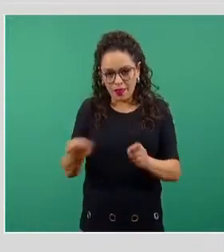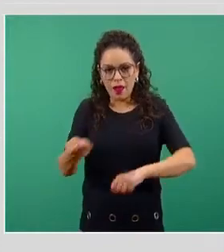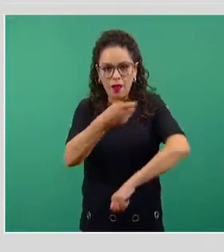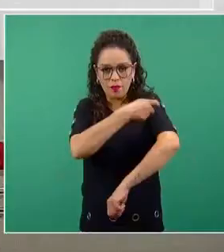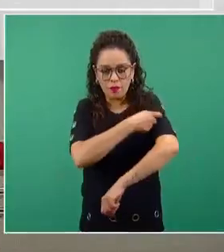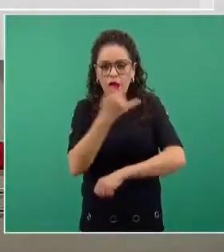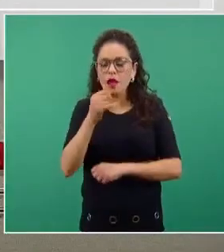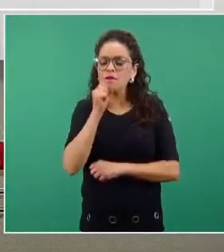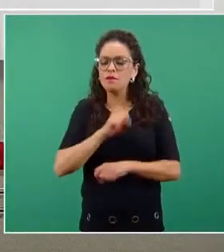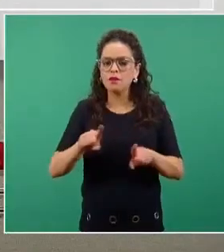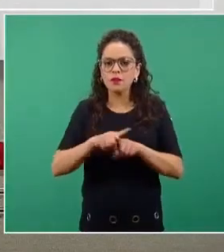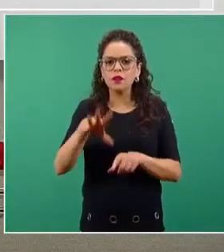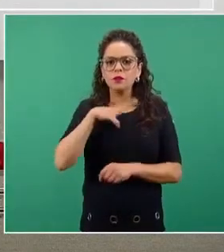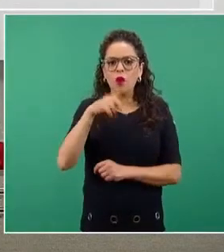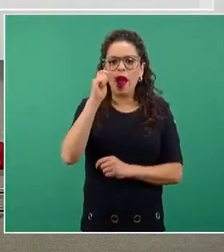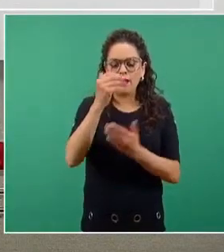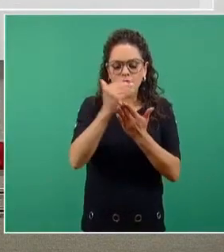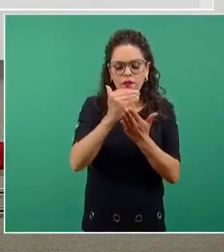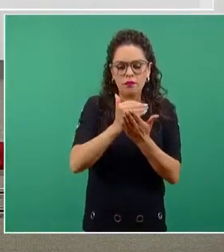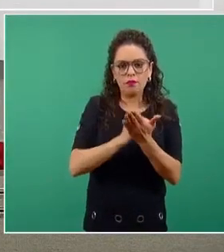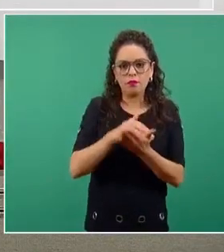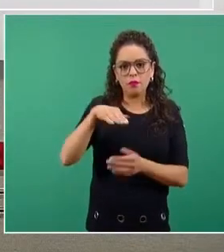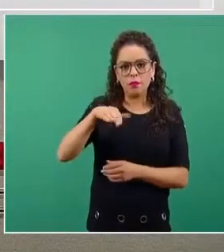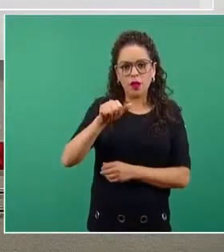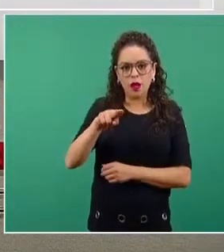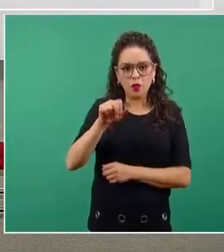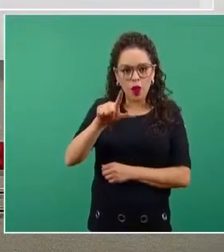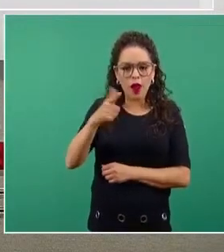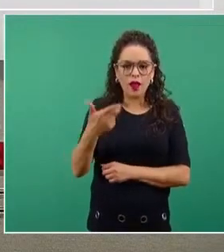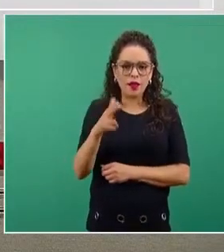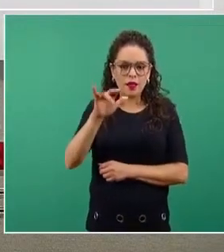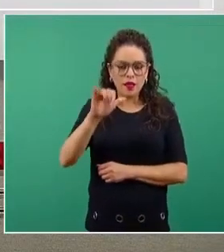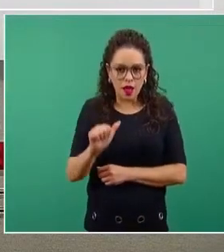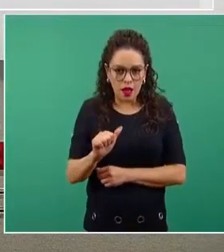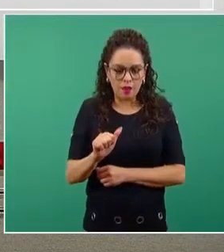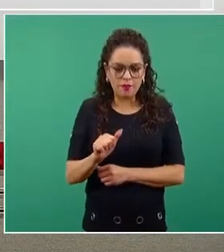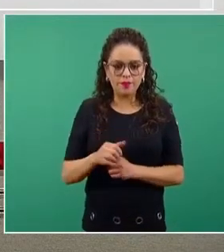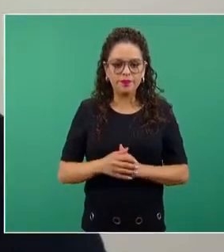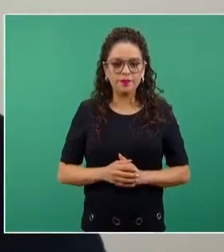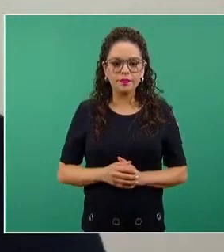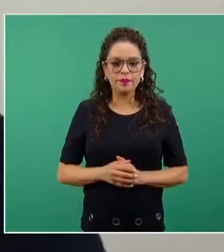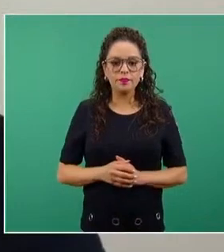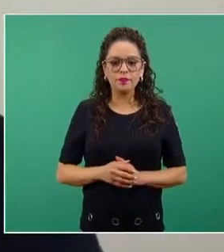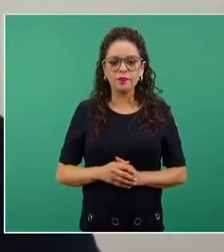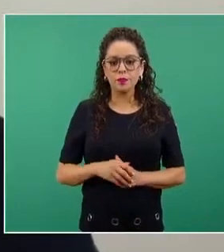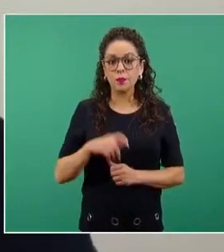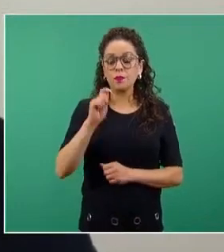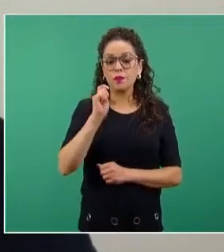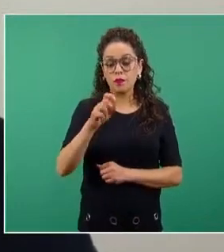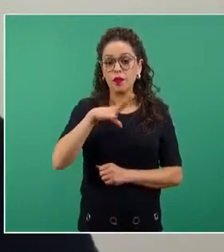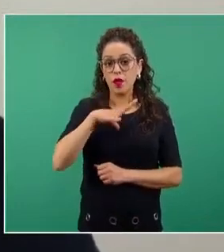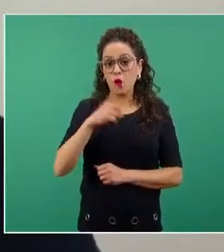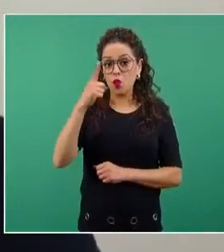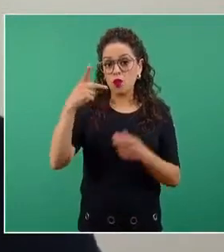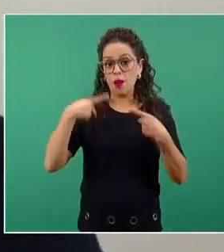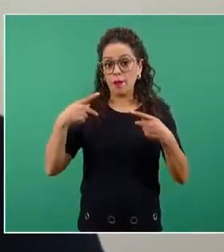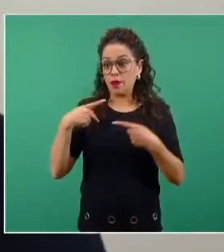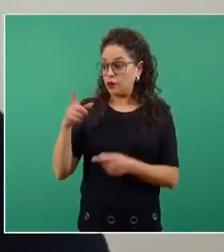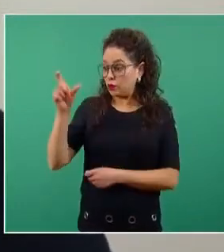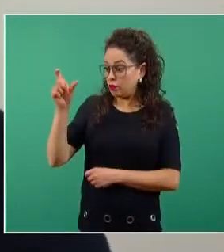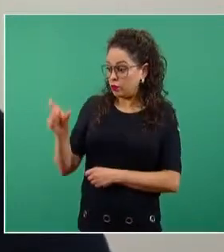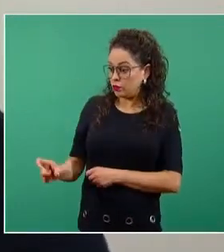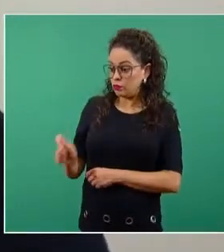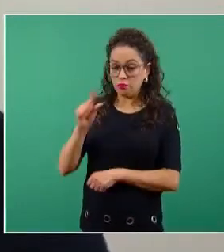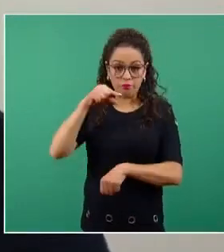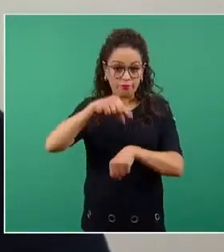guías para la implementación de un punto de vacunación, es decir, la existencia de un profesional de la salud